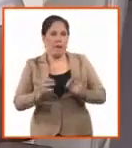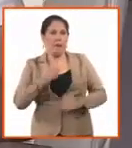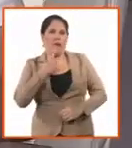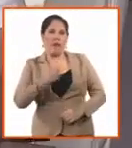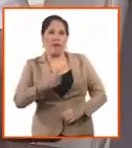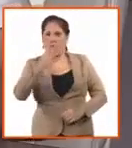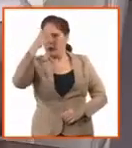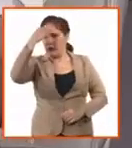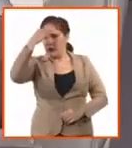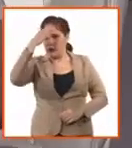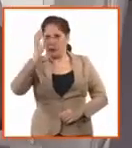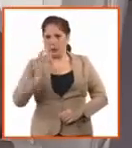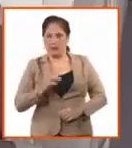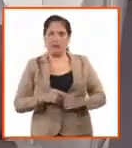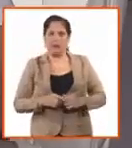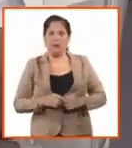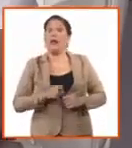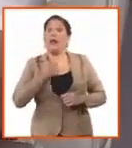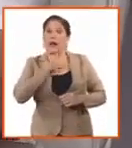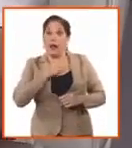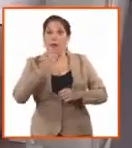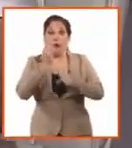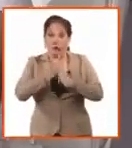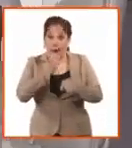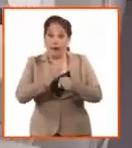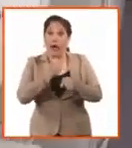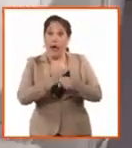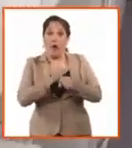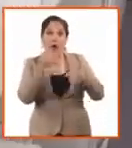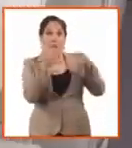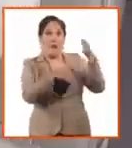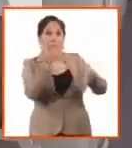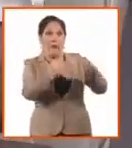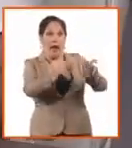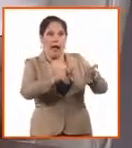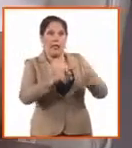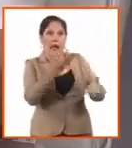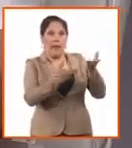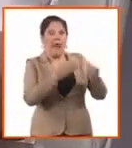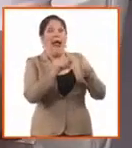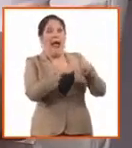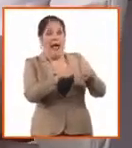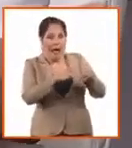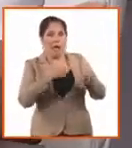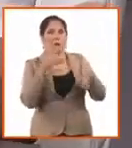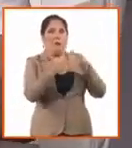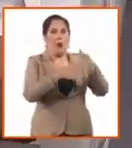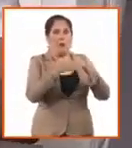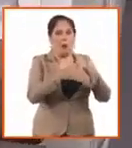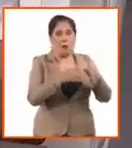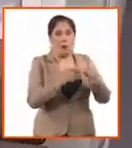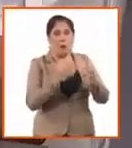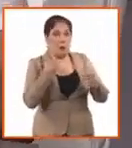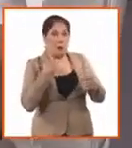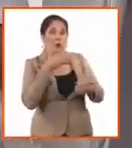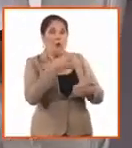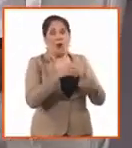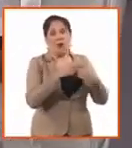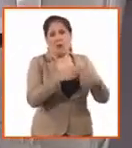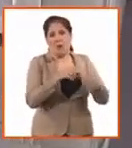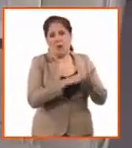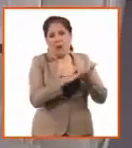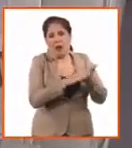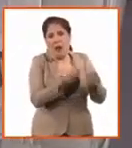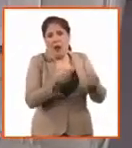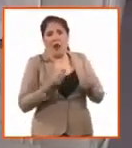literalmente no o sea si la participación no conduce a transformaciones efectivas la gente pierde el interés en la participación y